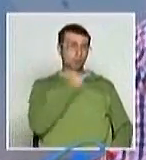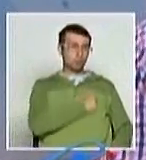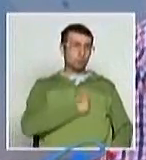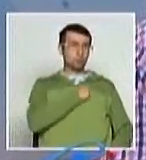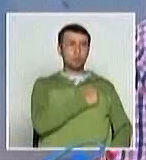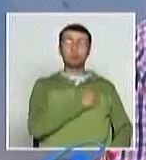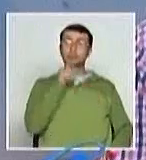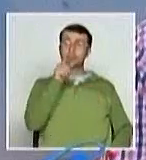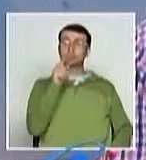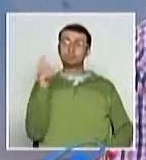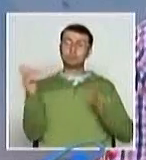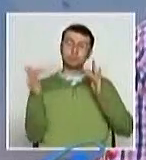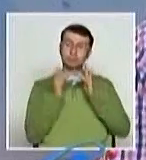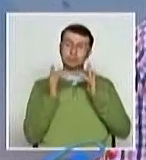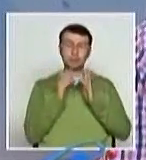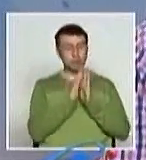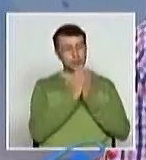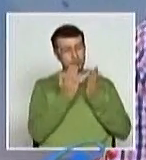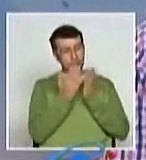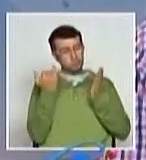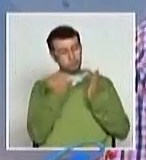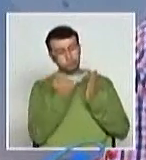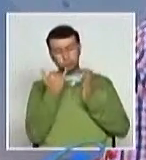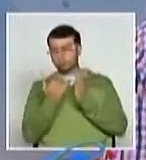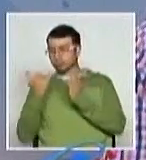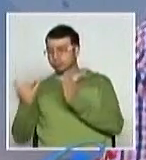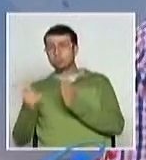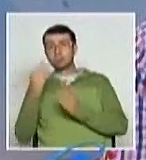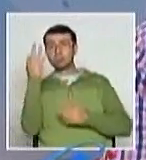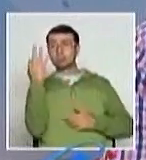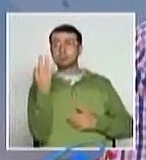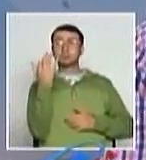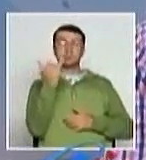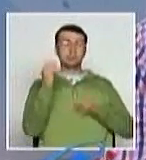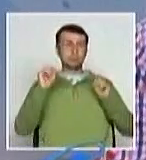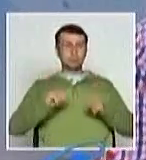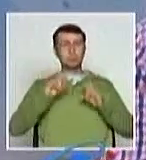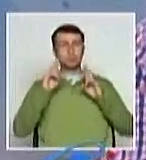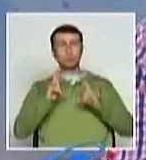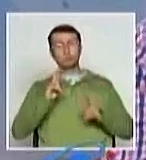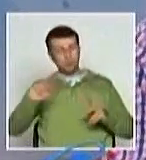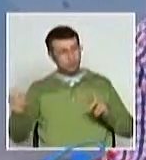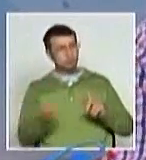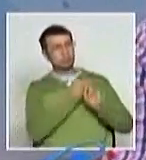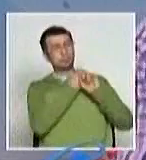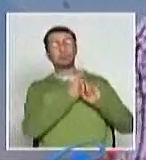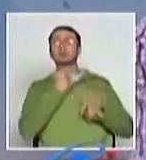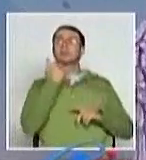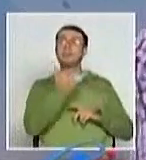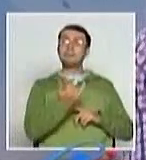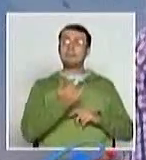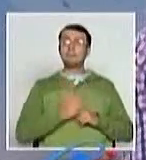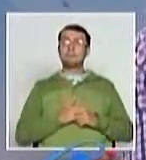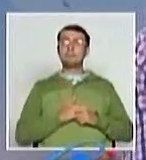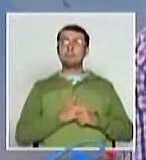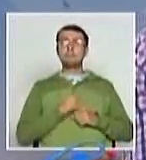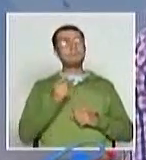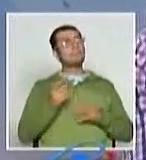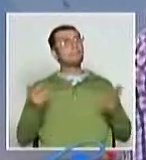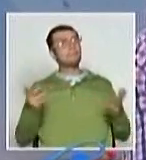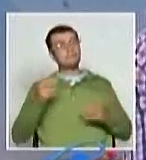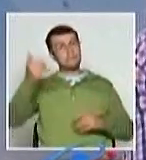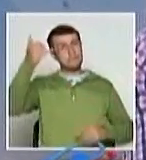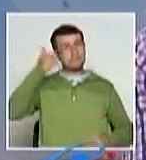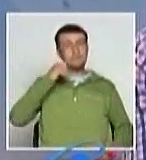de conseguir estos libros el Imperio del corazón la vida de sus encrucijadas Rehenes del miedo ustedes los pueden pedir en el